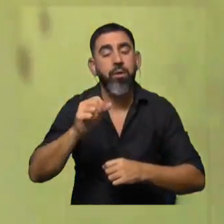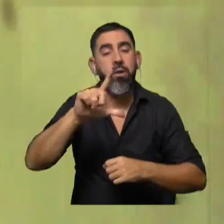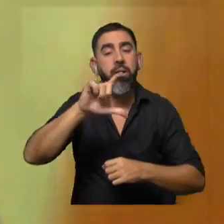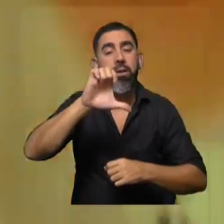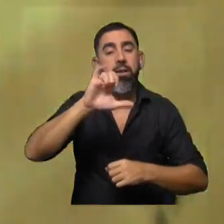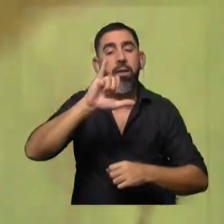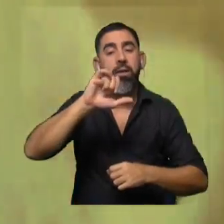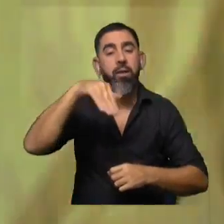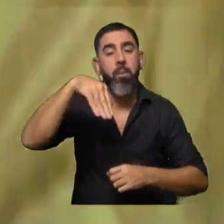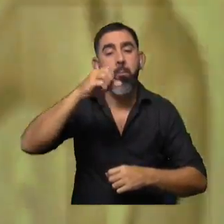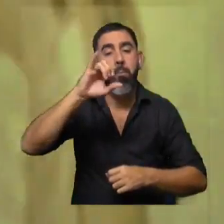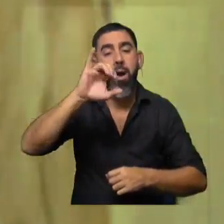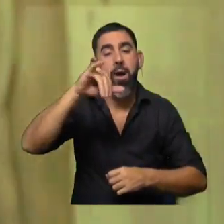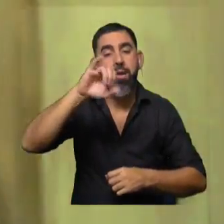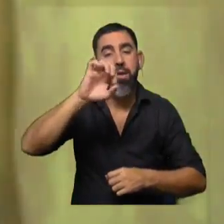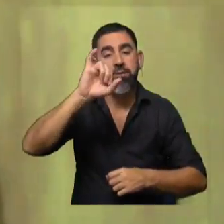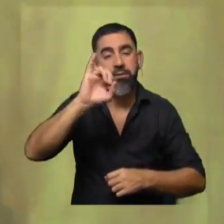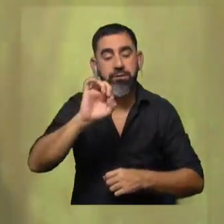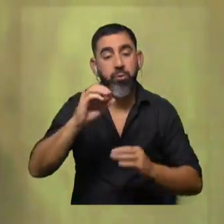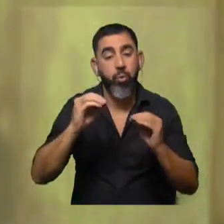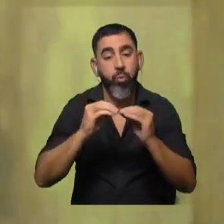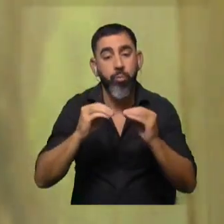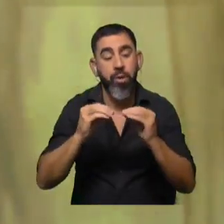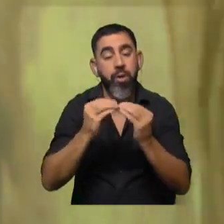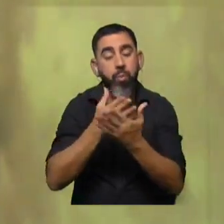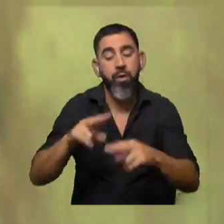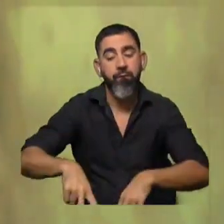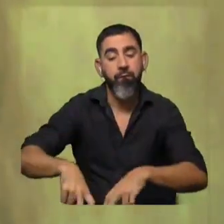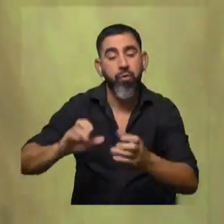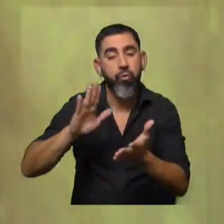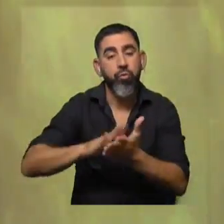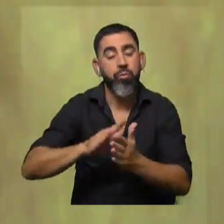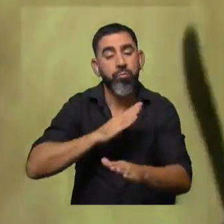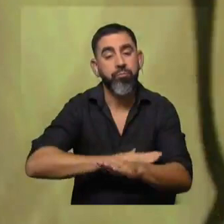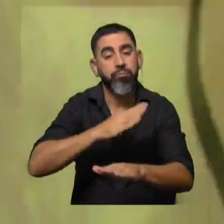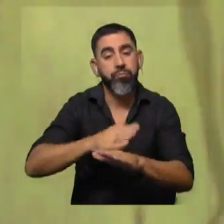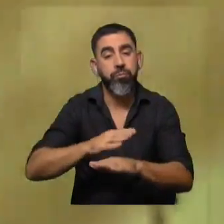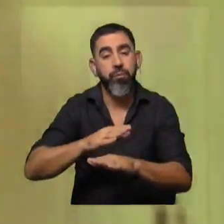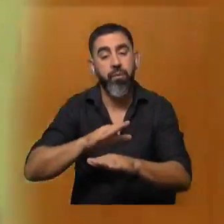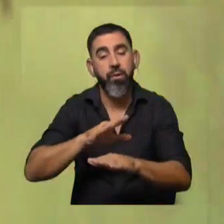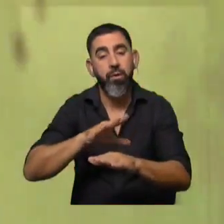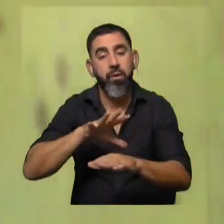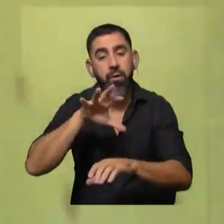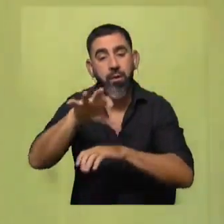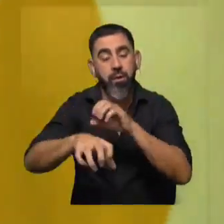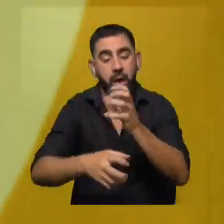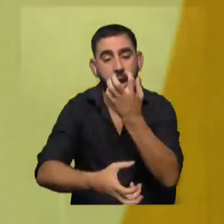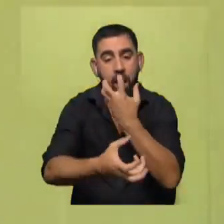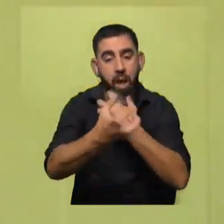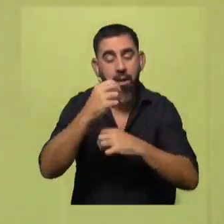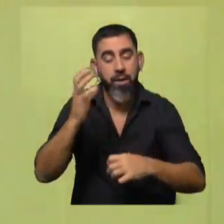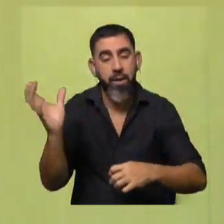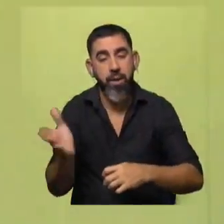leishmaniasis. Alexandra Perrone nos va a mostrar investigaciones vinculadas al impacto del ataque de depredadores en animales de la